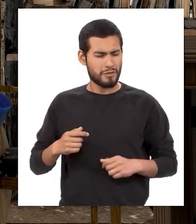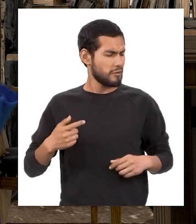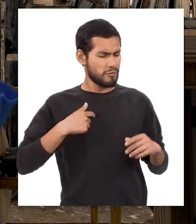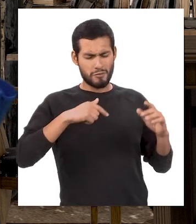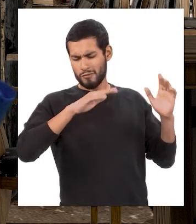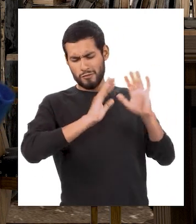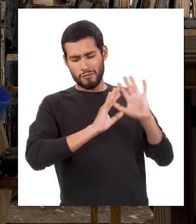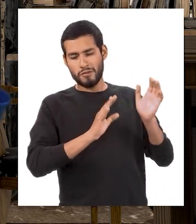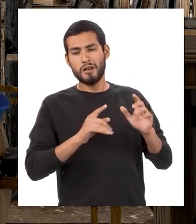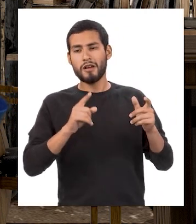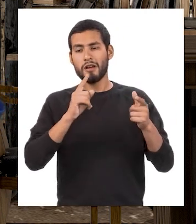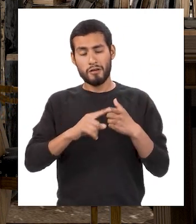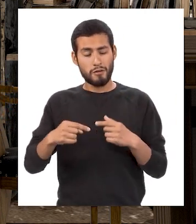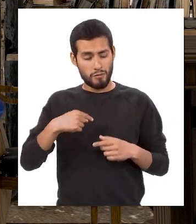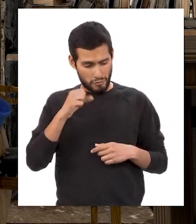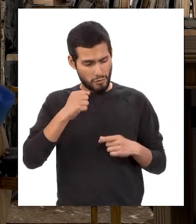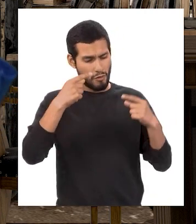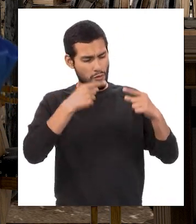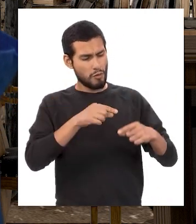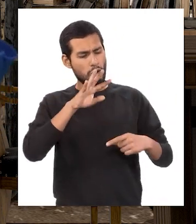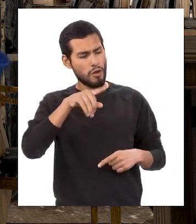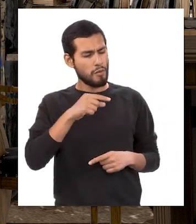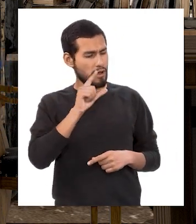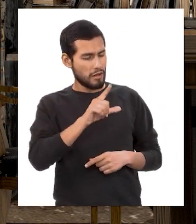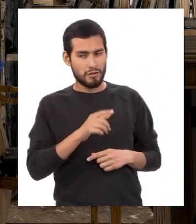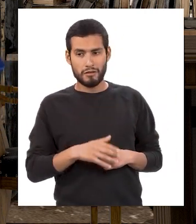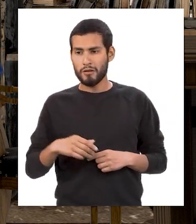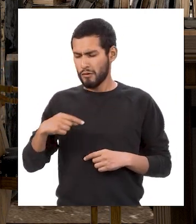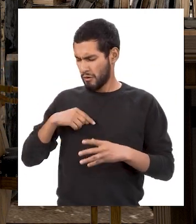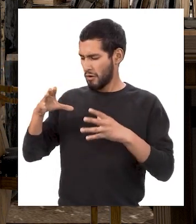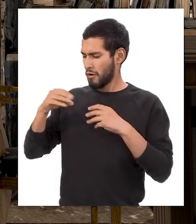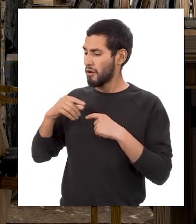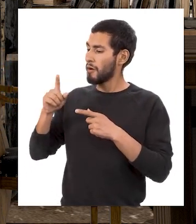Partamos juntos. Dios me libre, pero bien apostaría